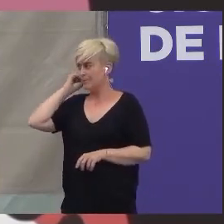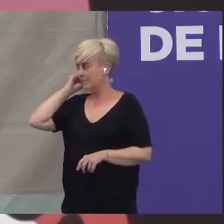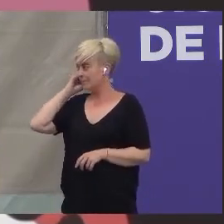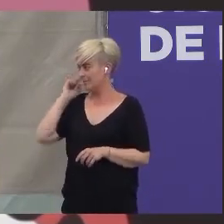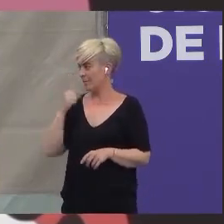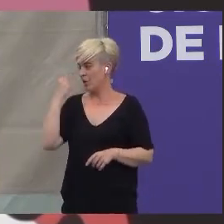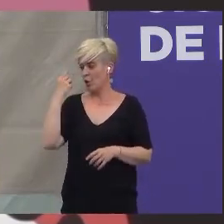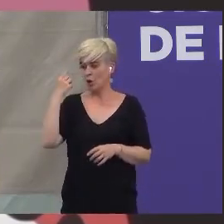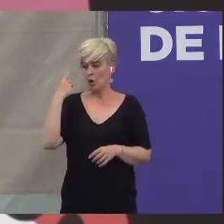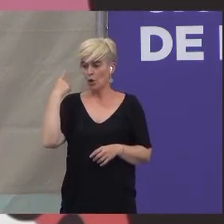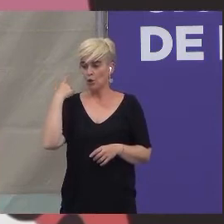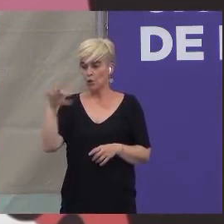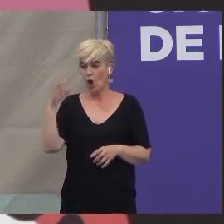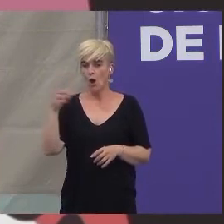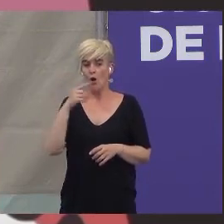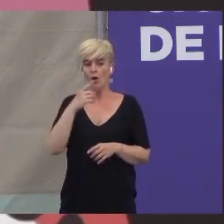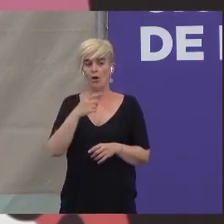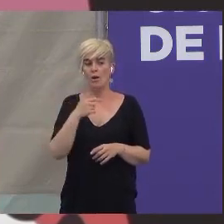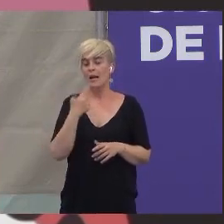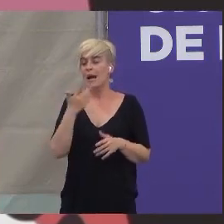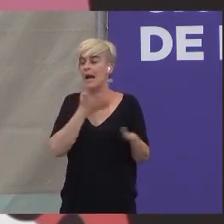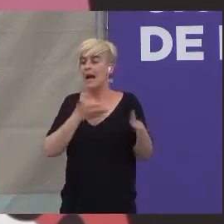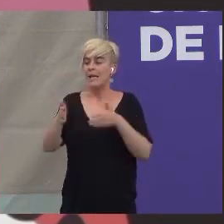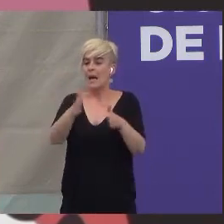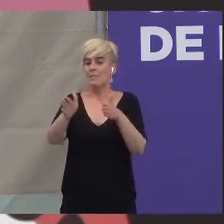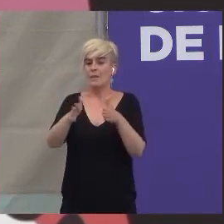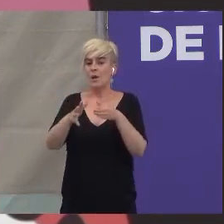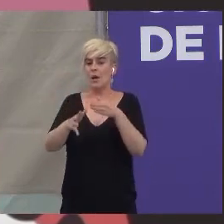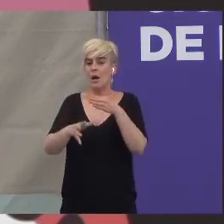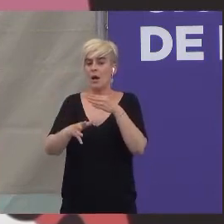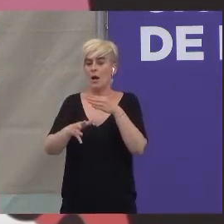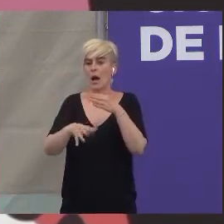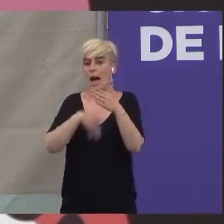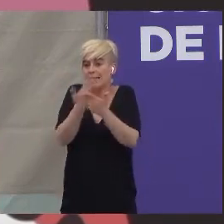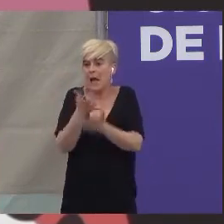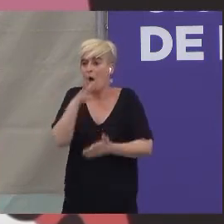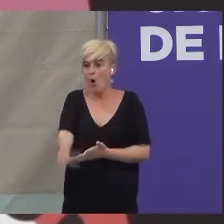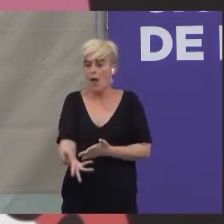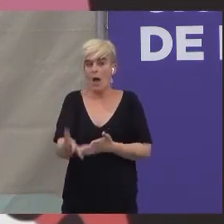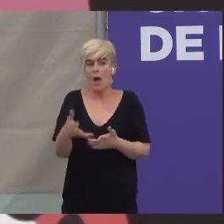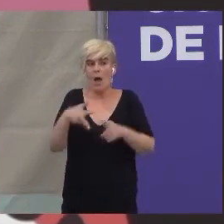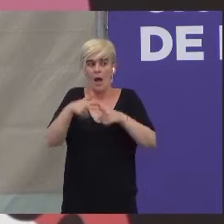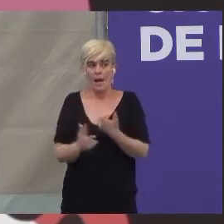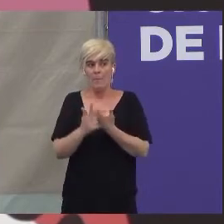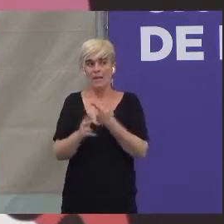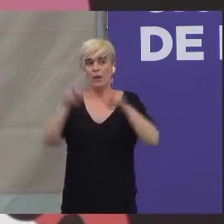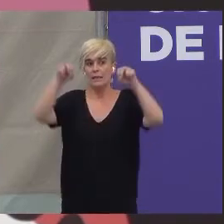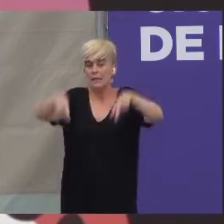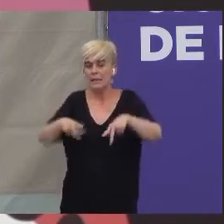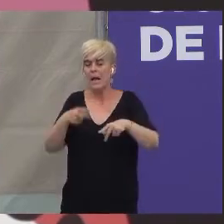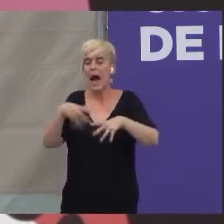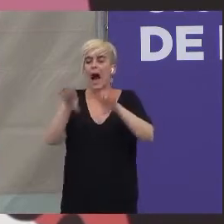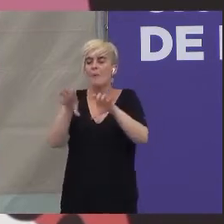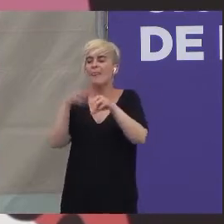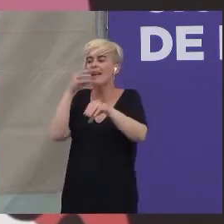Només volia dir que el camí fet fins ara ha sigut sense mitjans, que aprenem a veure el que s'ha fet i no només